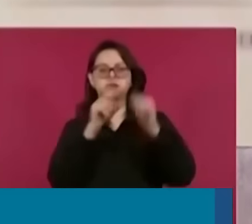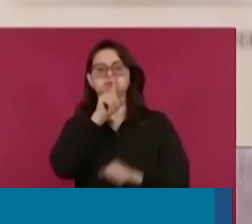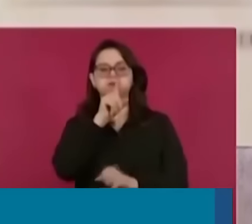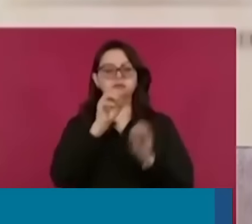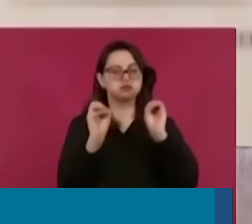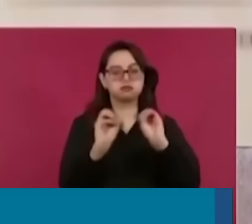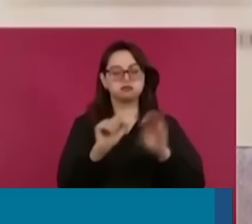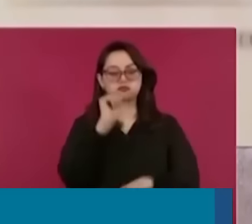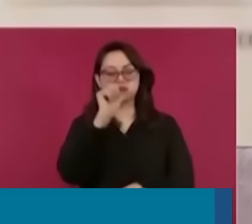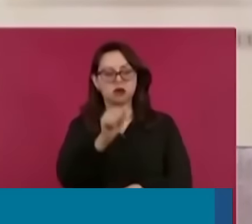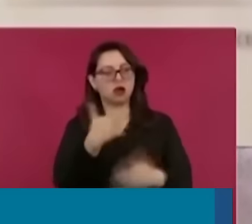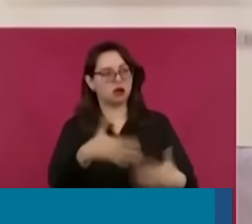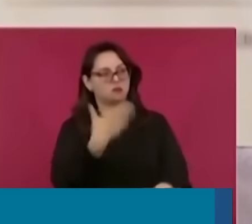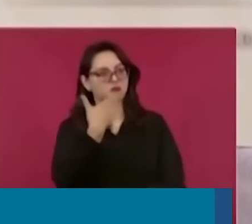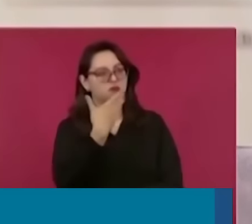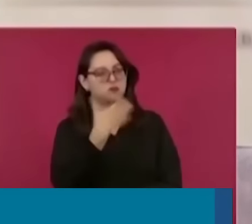puentes de entendimiento